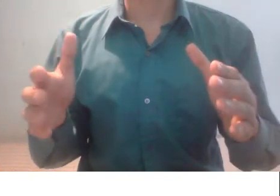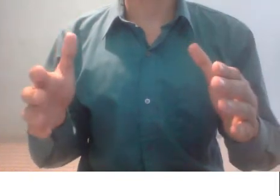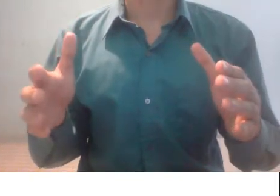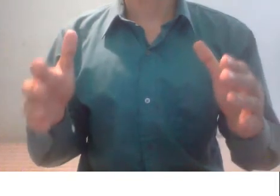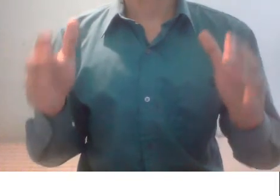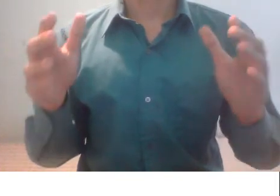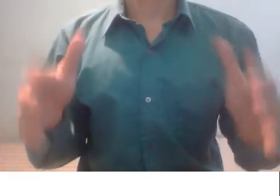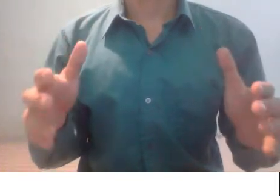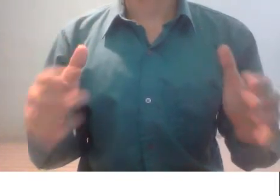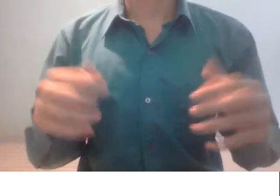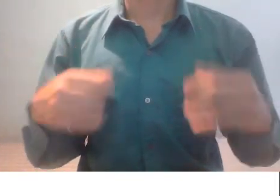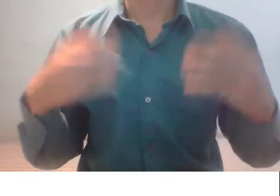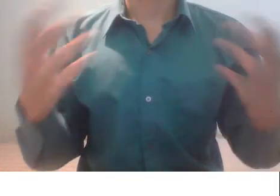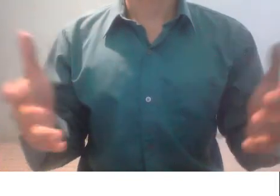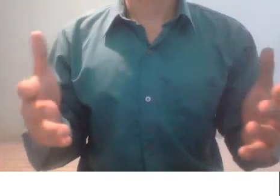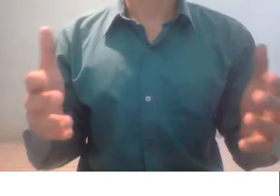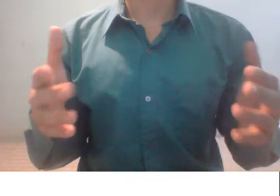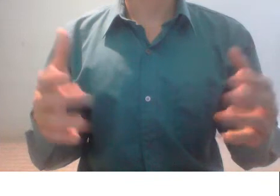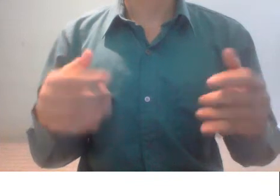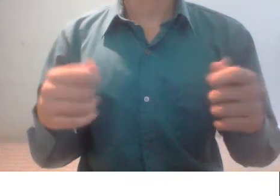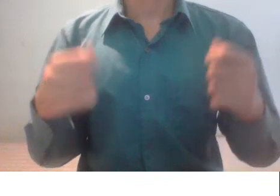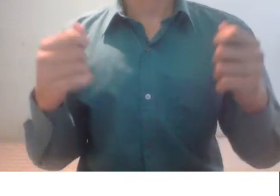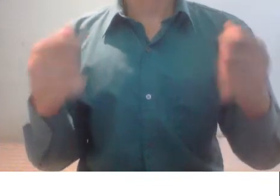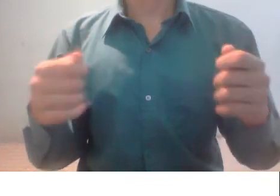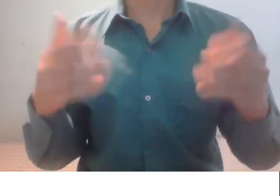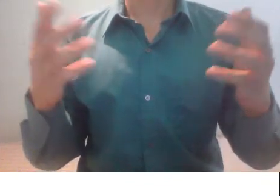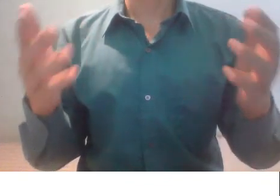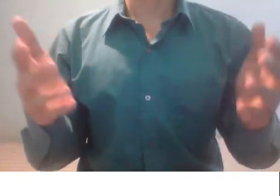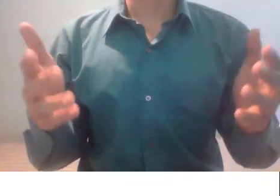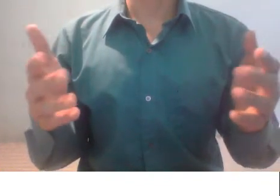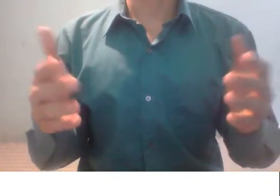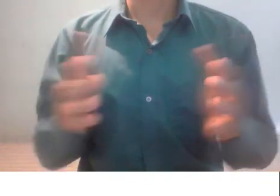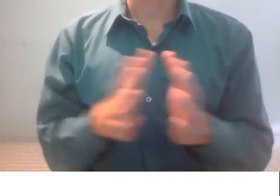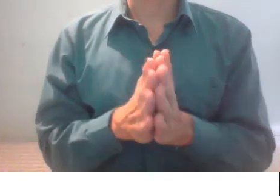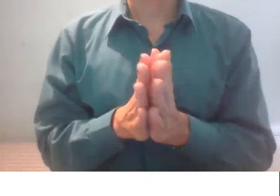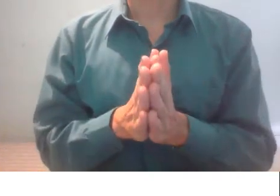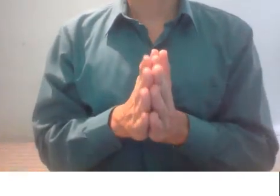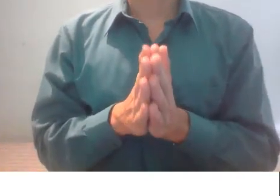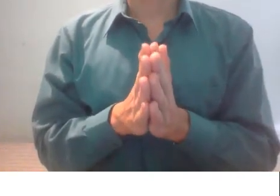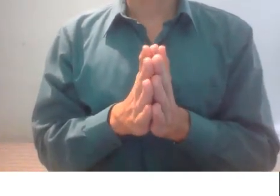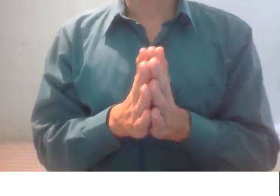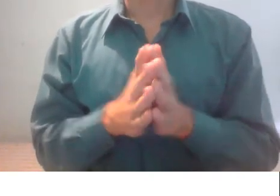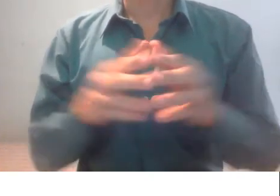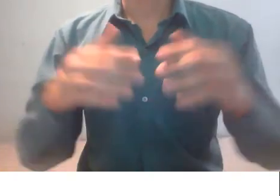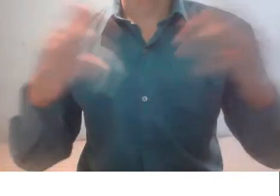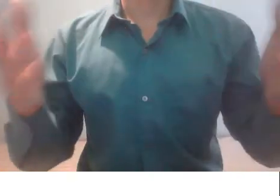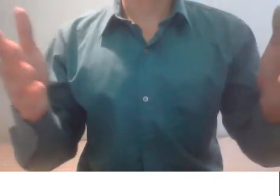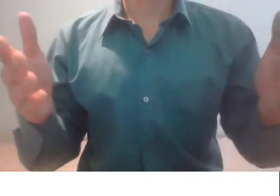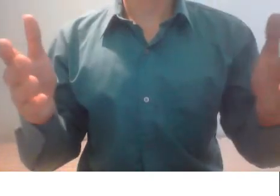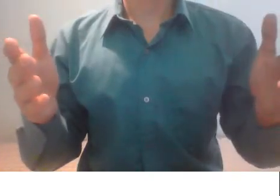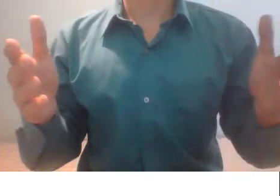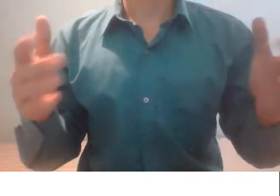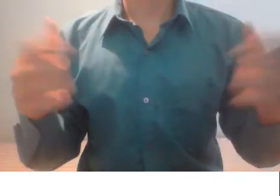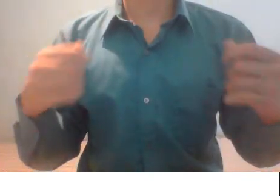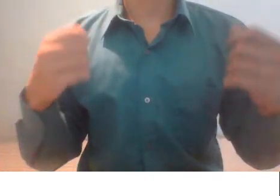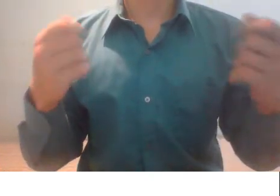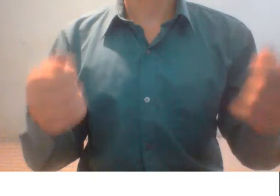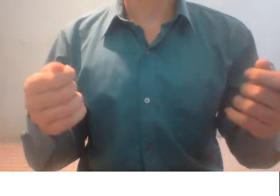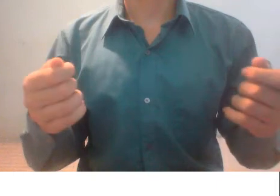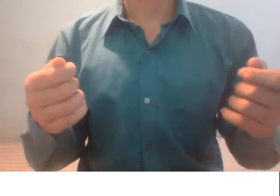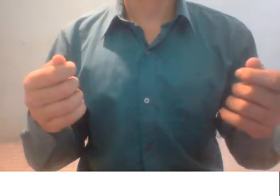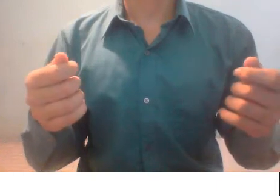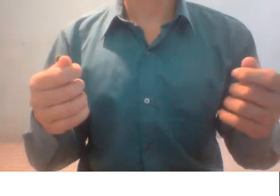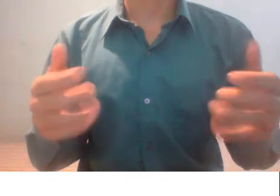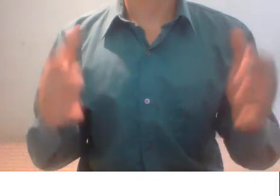el gobierno de nuestro país o por las autoridades de nuestro país, sino que incluso fueron retiradas por parte del sector privado en el extranjero, porque